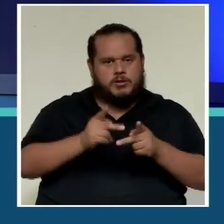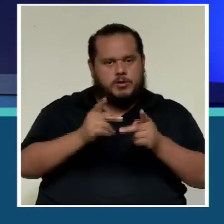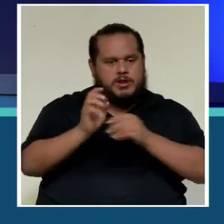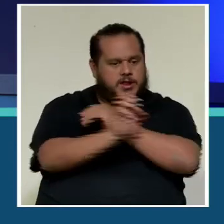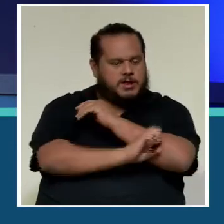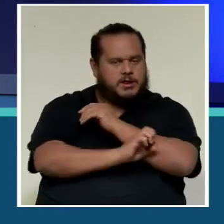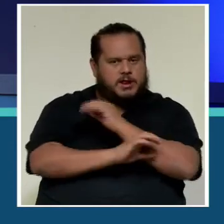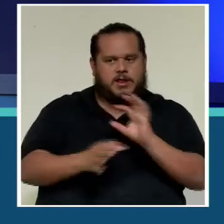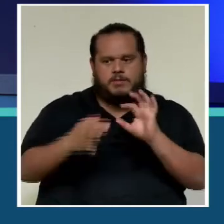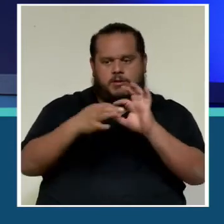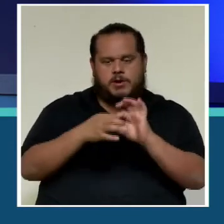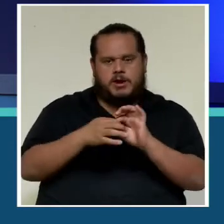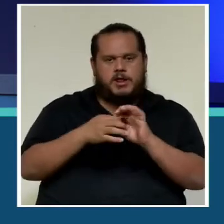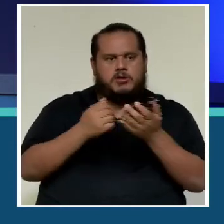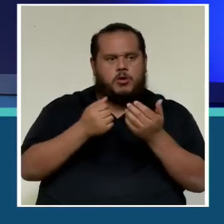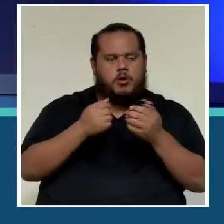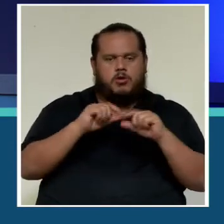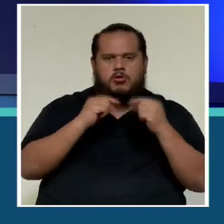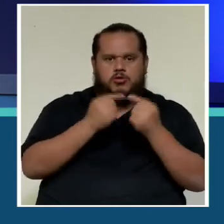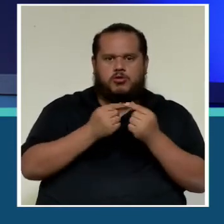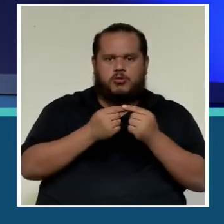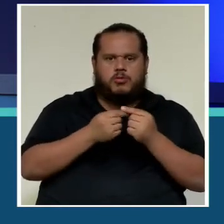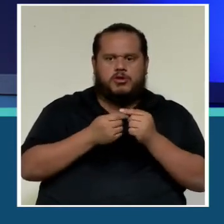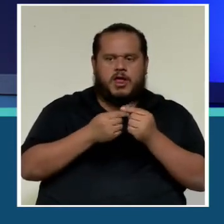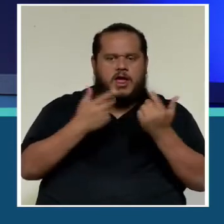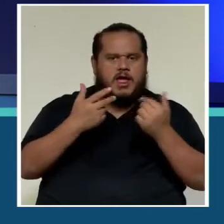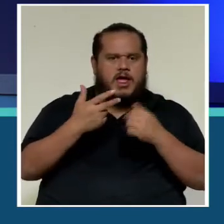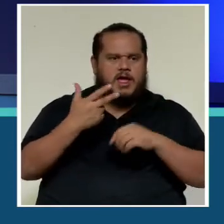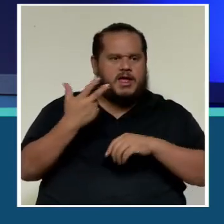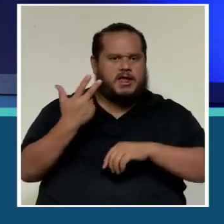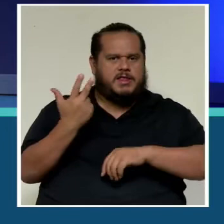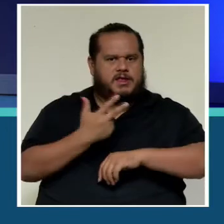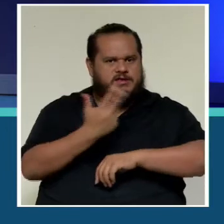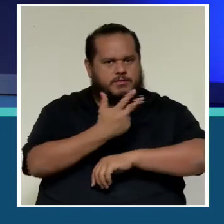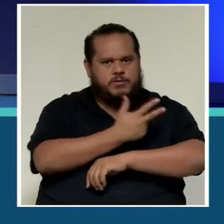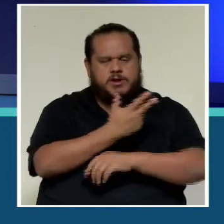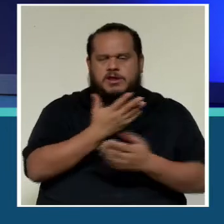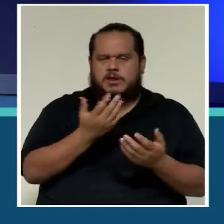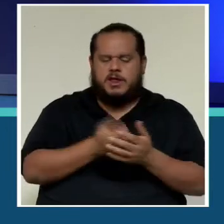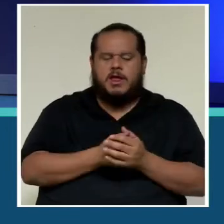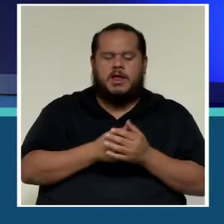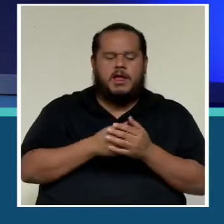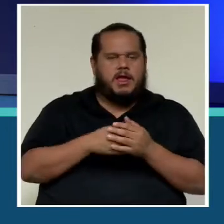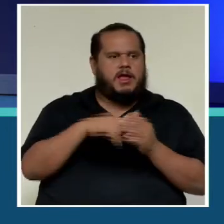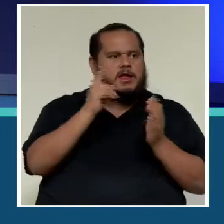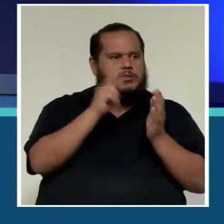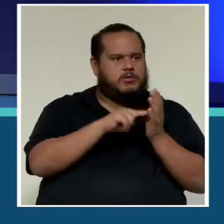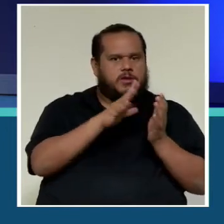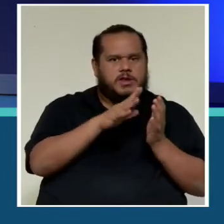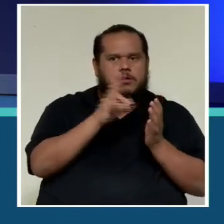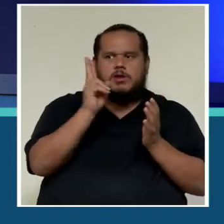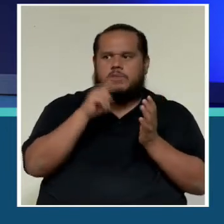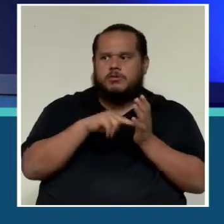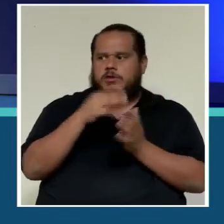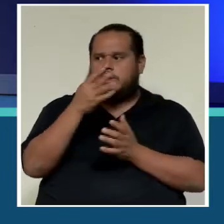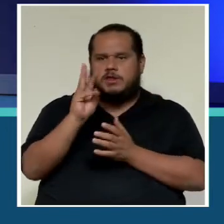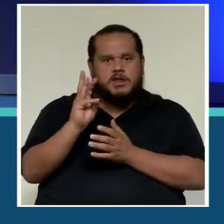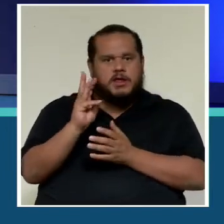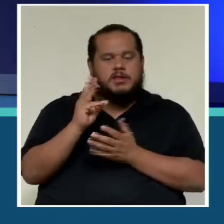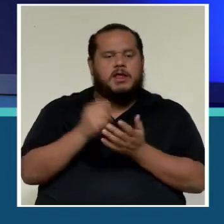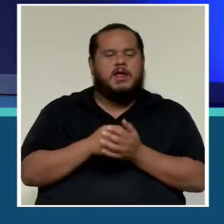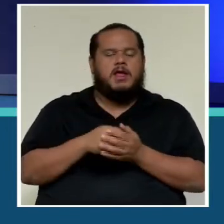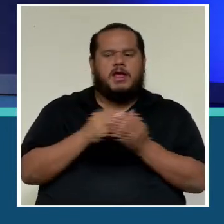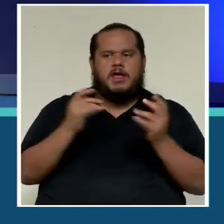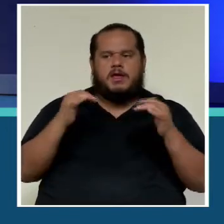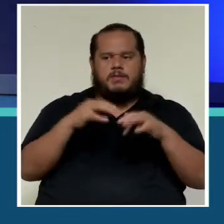con las pandillas centroamericanas conocidas como maras, mientras que para el periodo entre el 2005 y el 2016, Migración